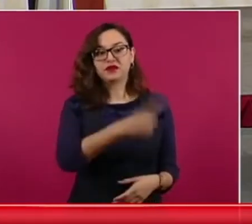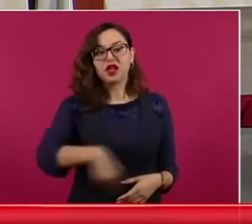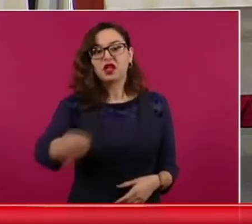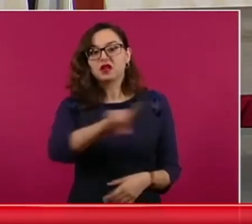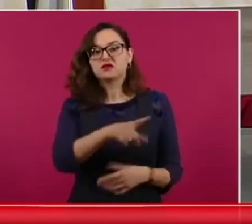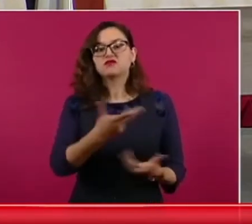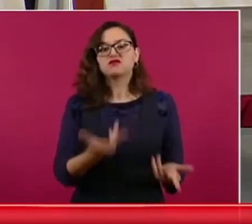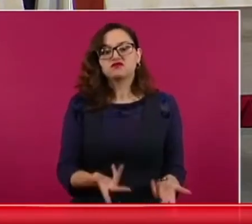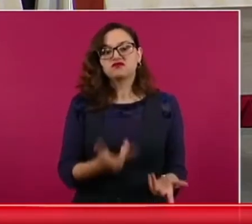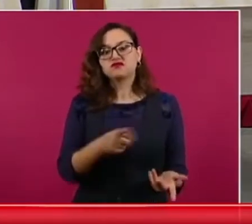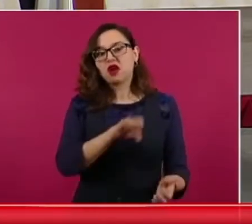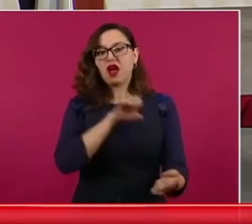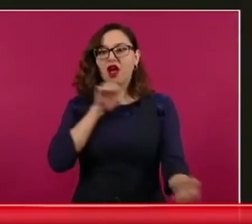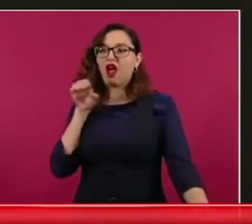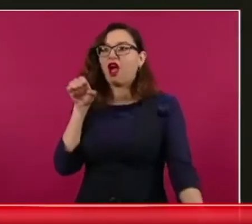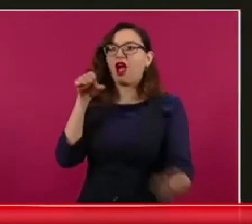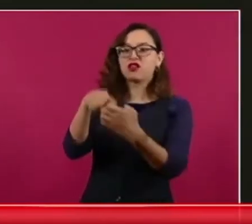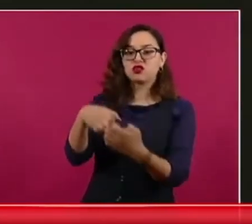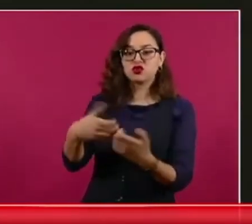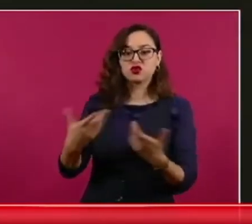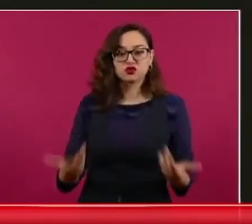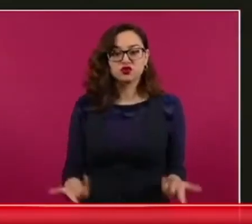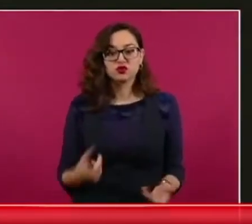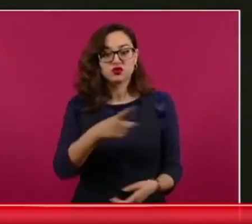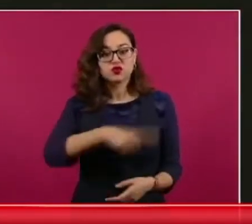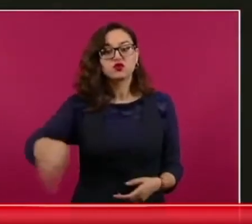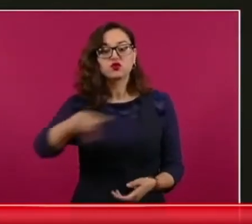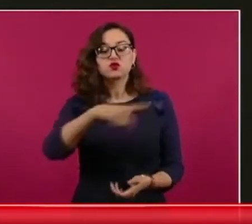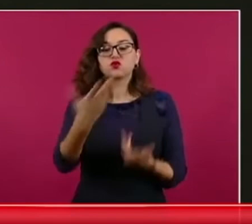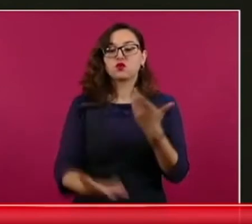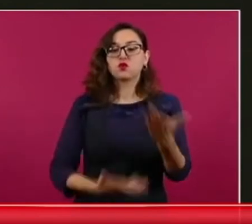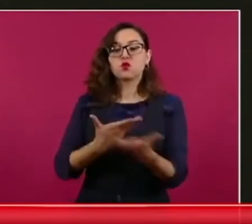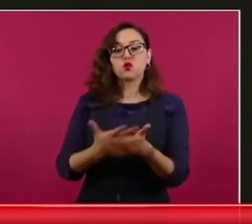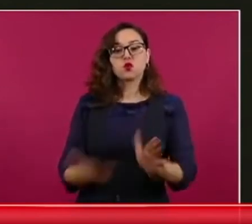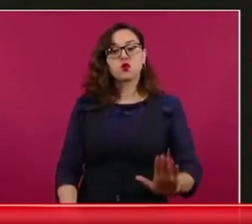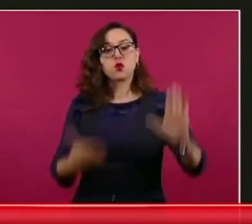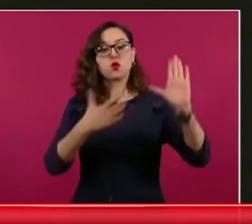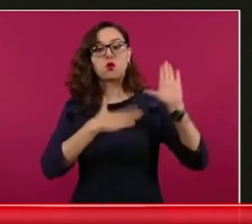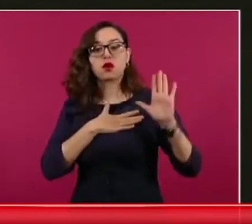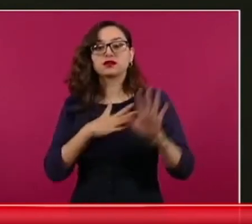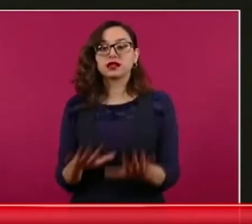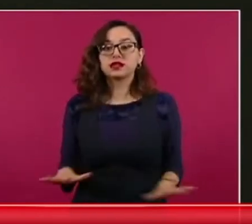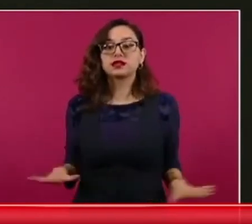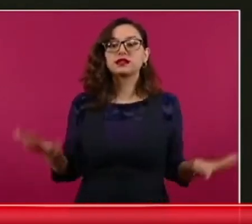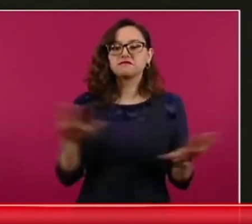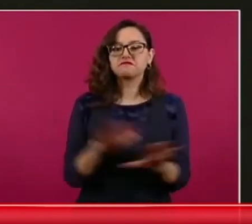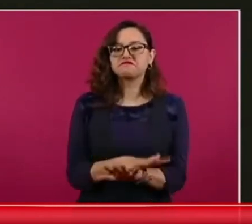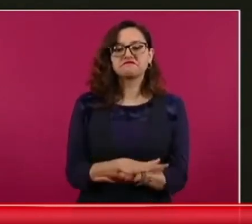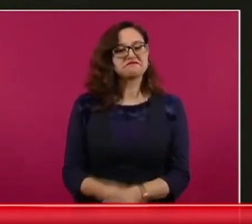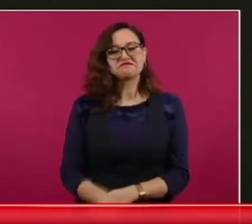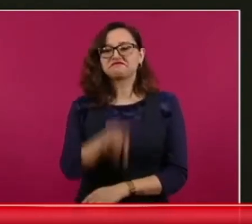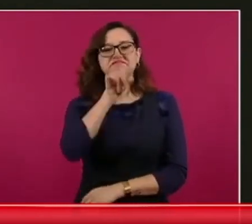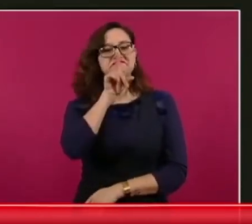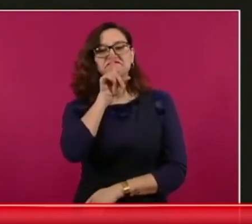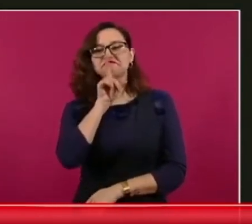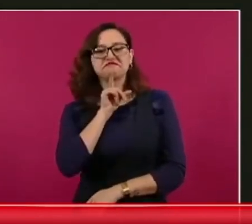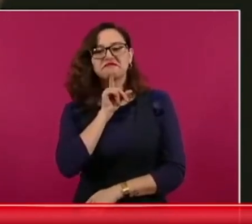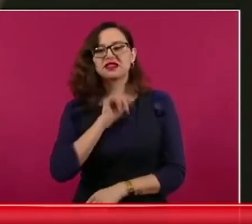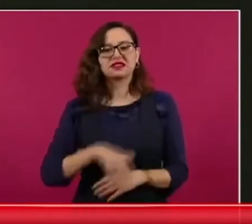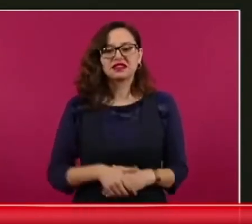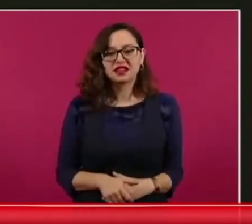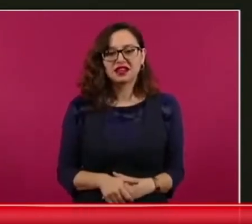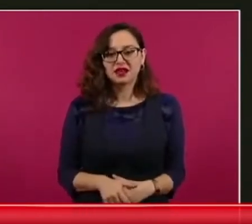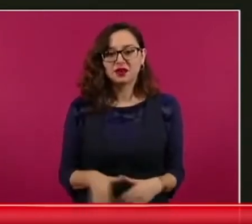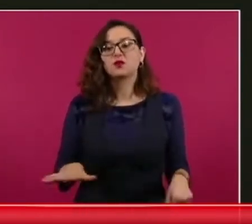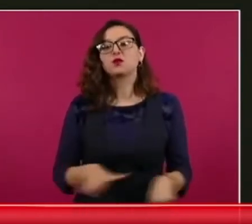pueblo de México, por quienes ofrecieron un cambio y mintieron, por quienes se aliaron a los